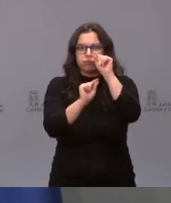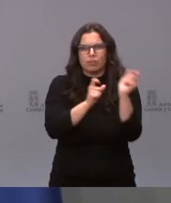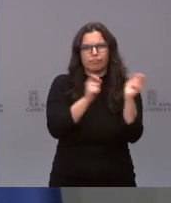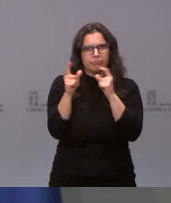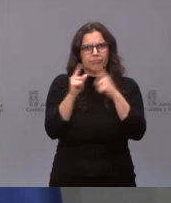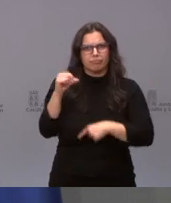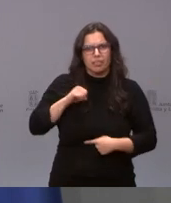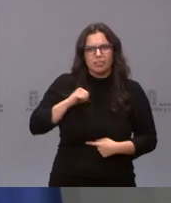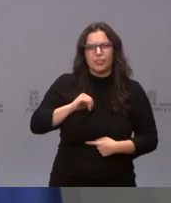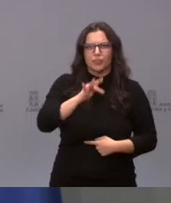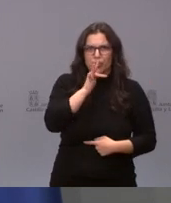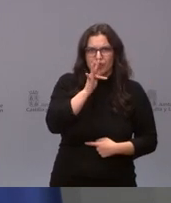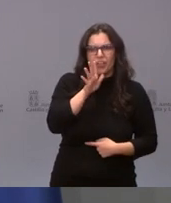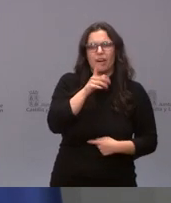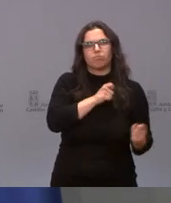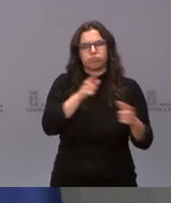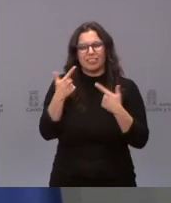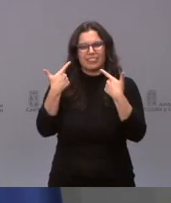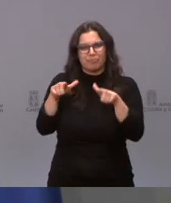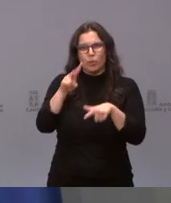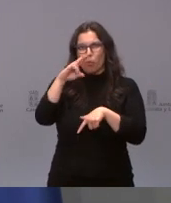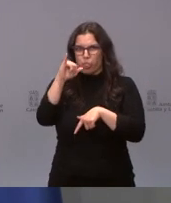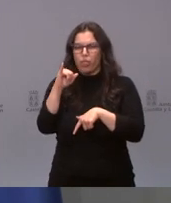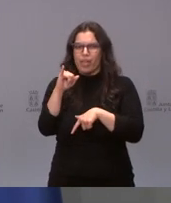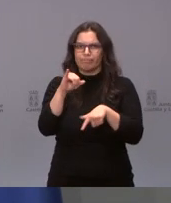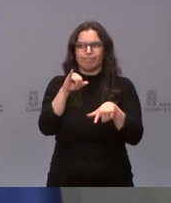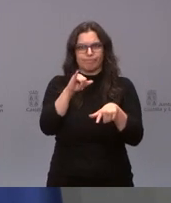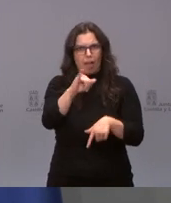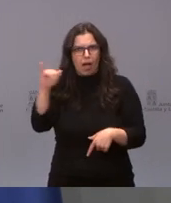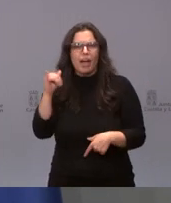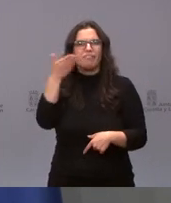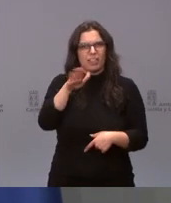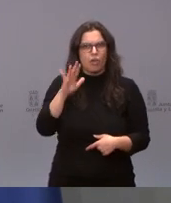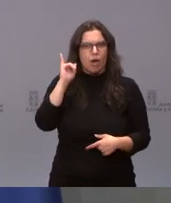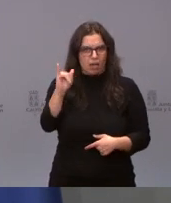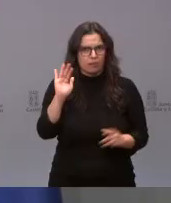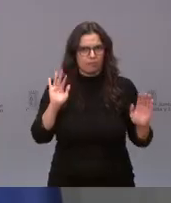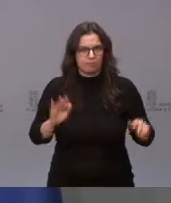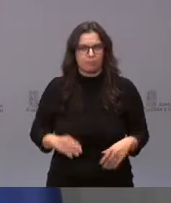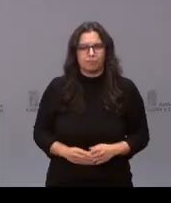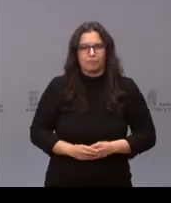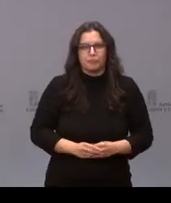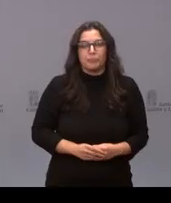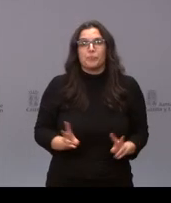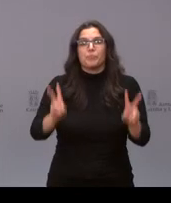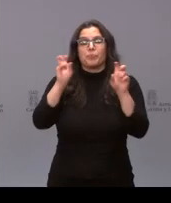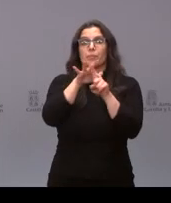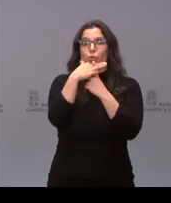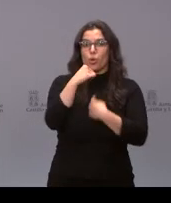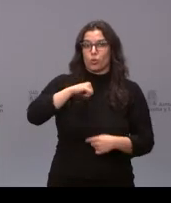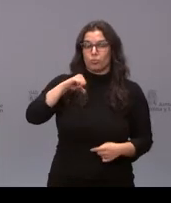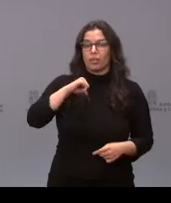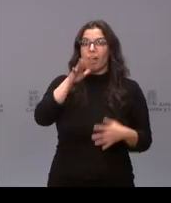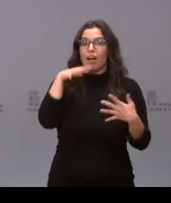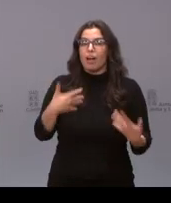todavía hay muchas personas que están edades de críticos y todavía hay fallecimientos en cuanto a la situación hospitalaria en